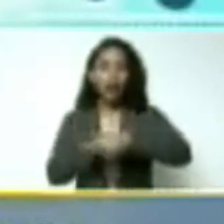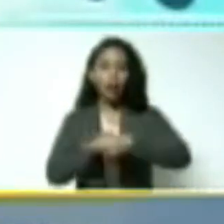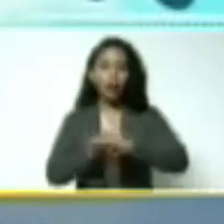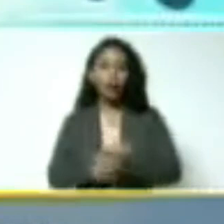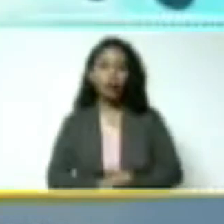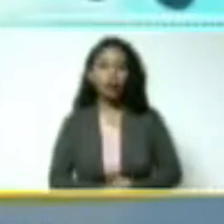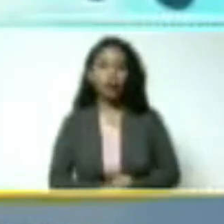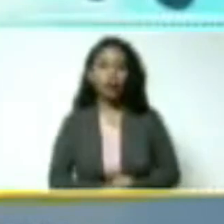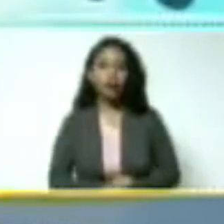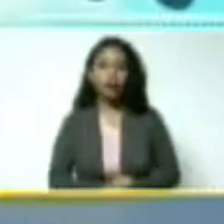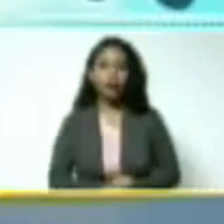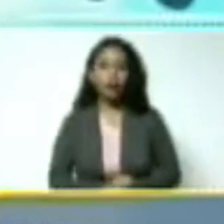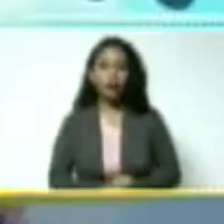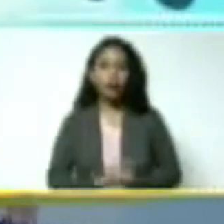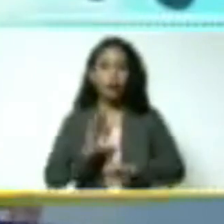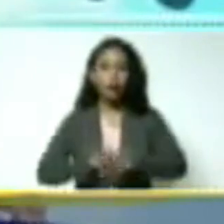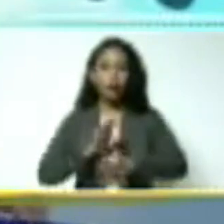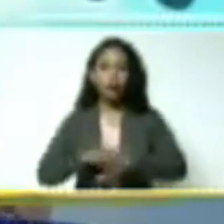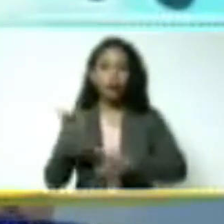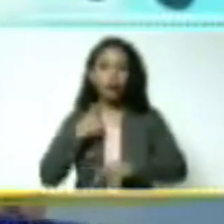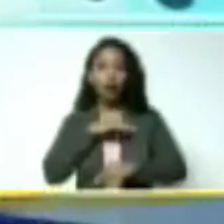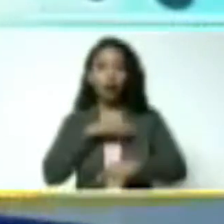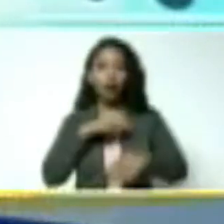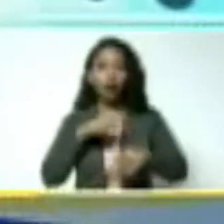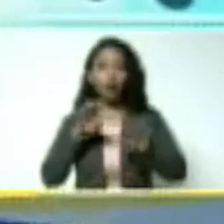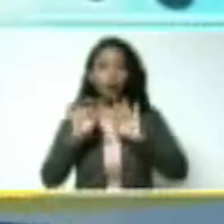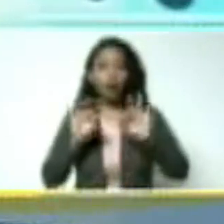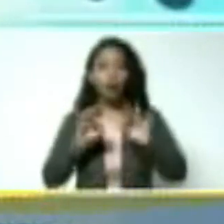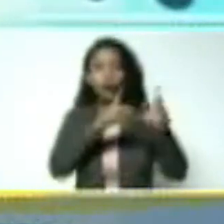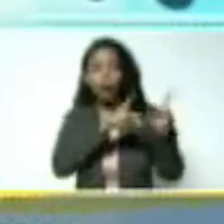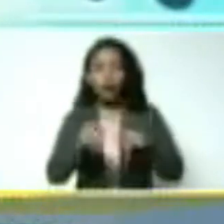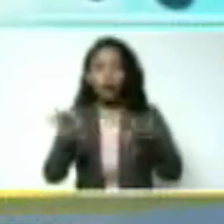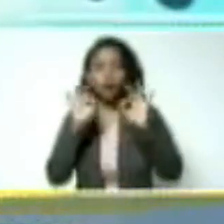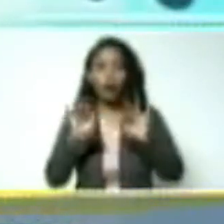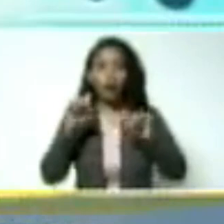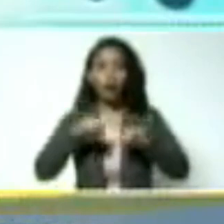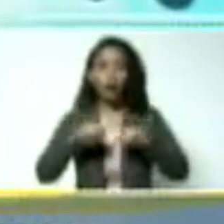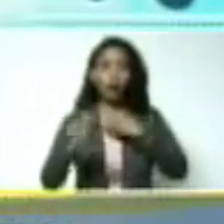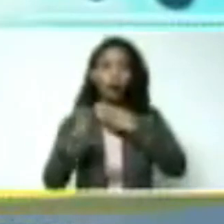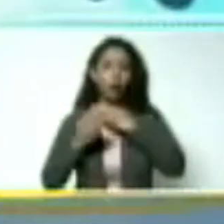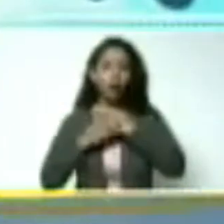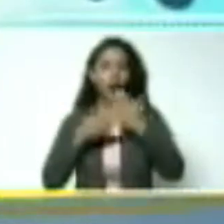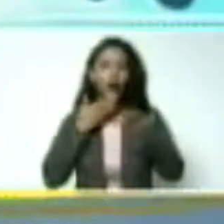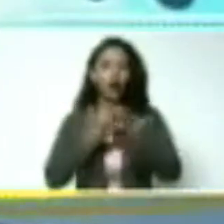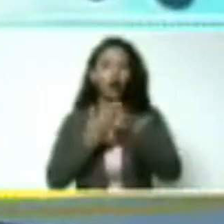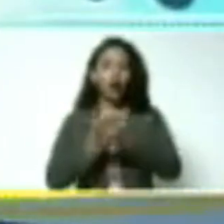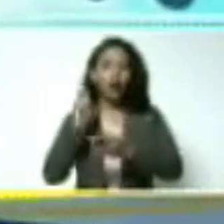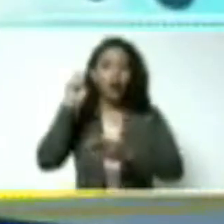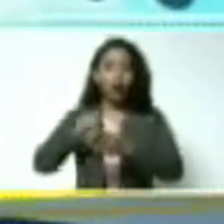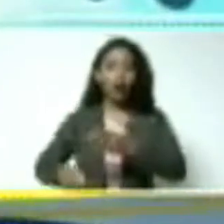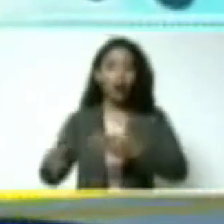cuero, porque hemos preparado un plan especial. Aquí me están presentando el punto de